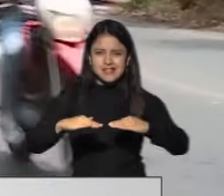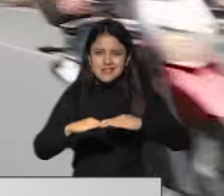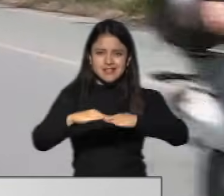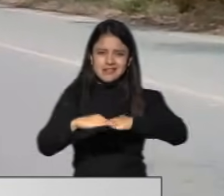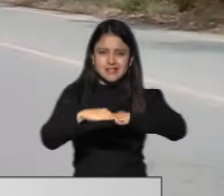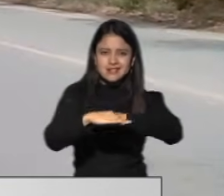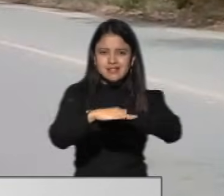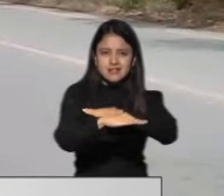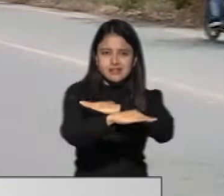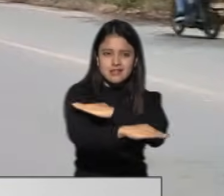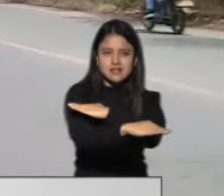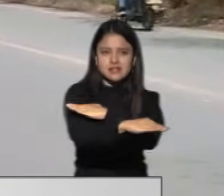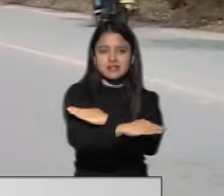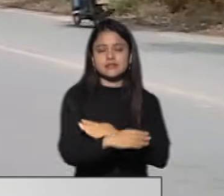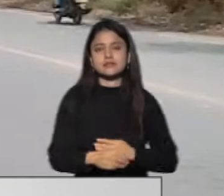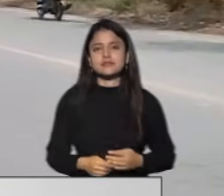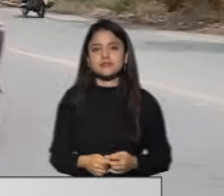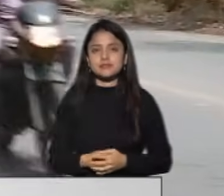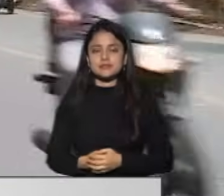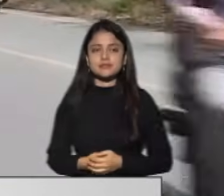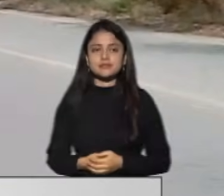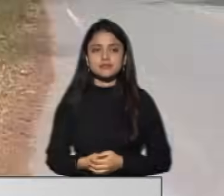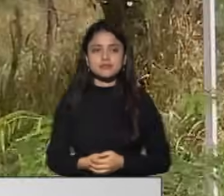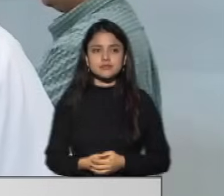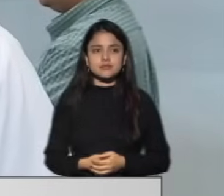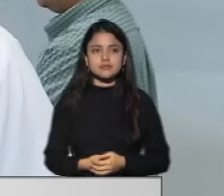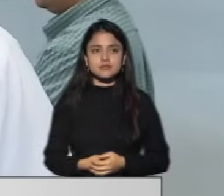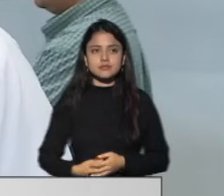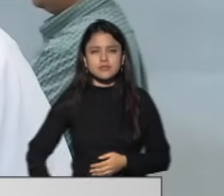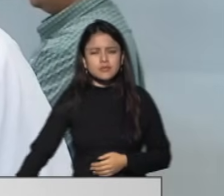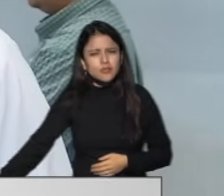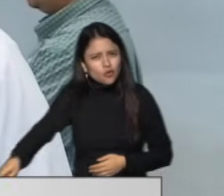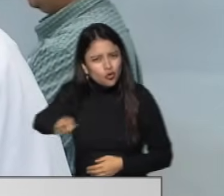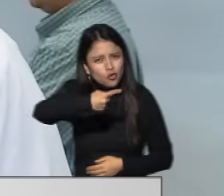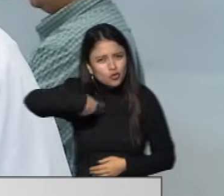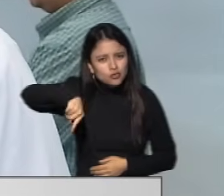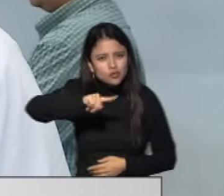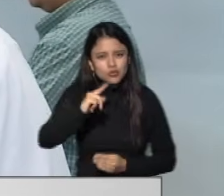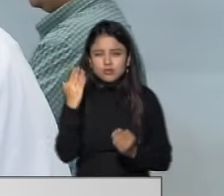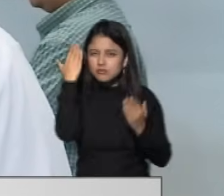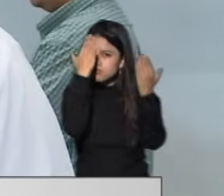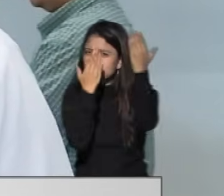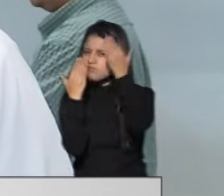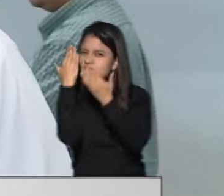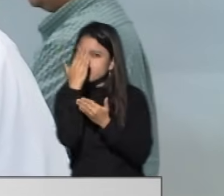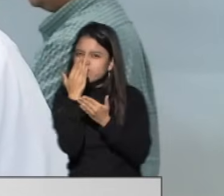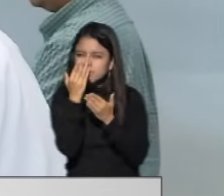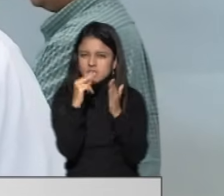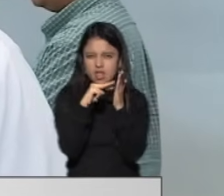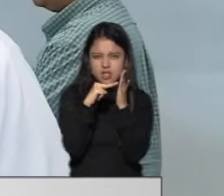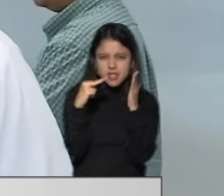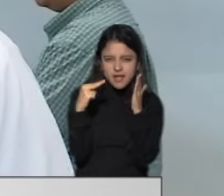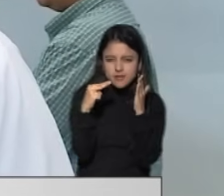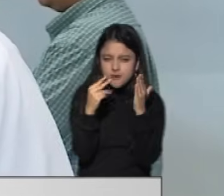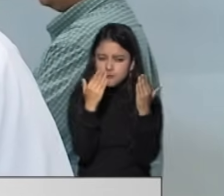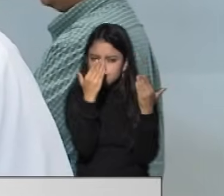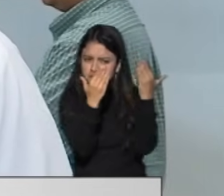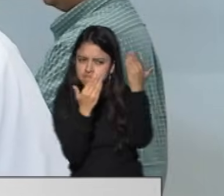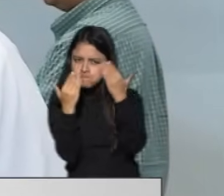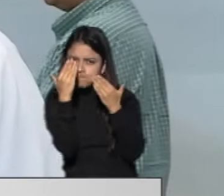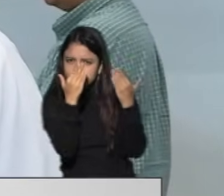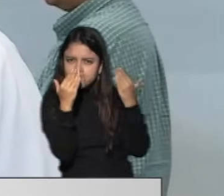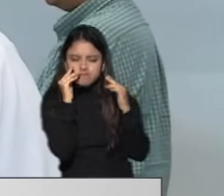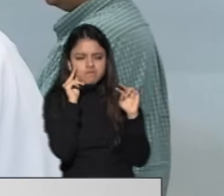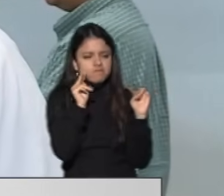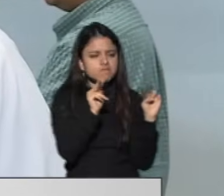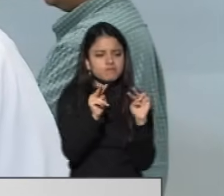denominado los conductores caleños. Nosotros hacemos un análisis tanto técnico, nos apoyamos en la parte de